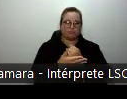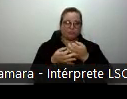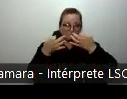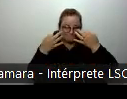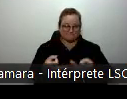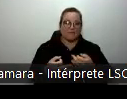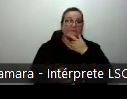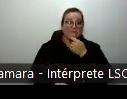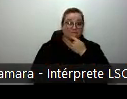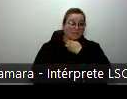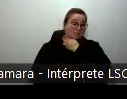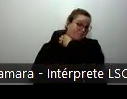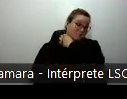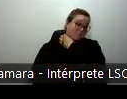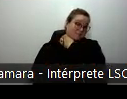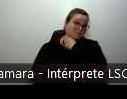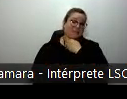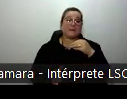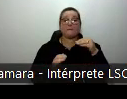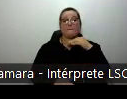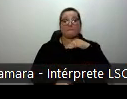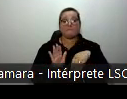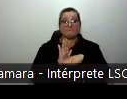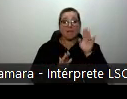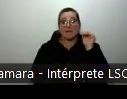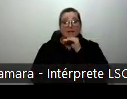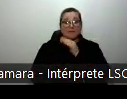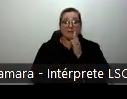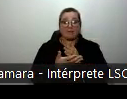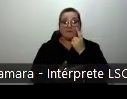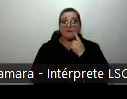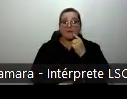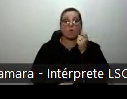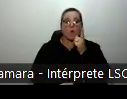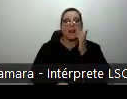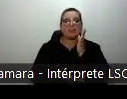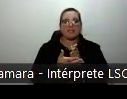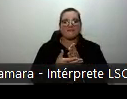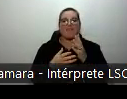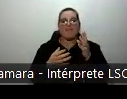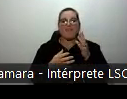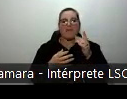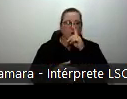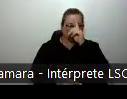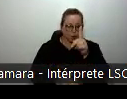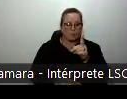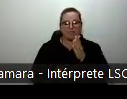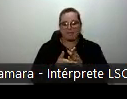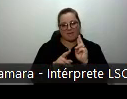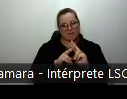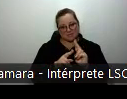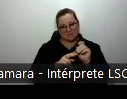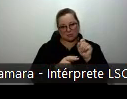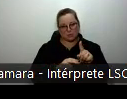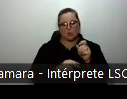manera fácil y más rápida tienes que ver cuáles son los hábitos que tienes que desarrollar Cuál es el hábito si alguien